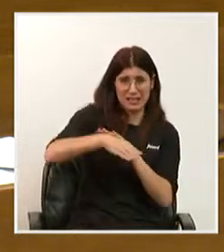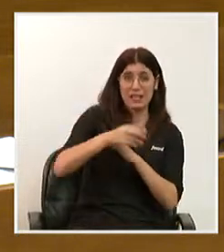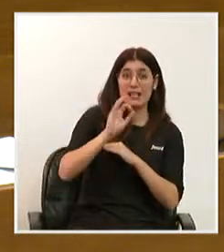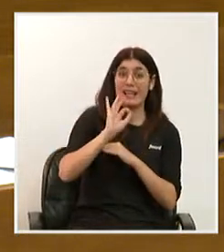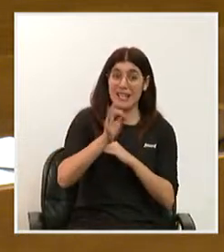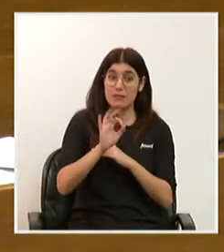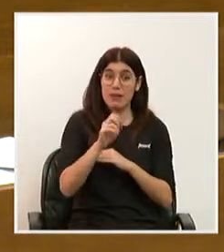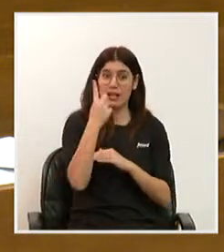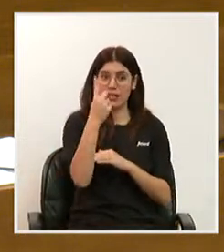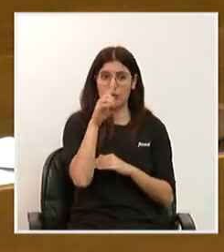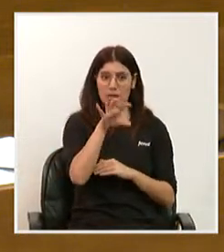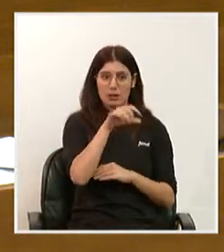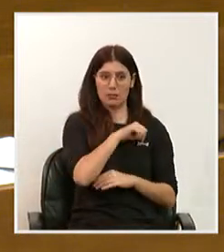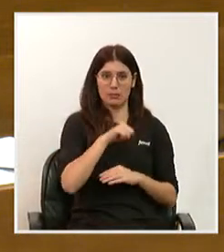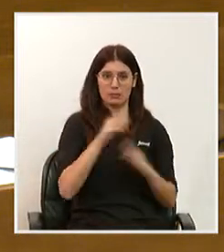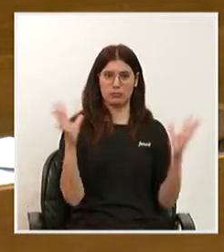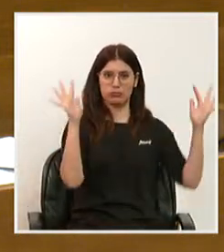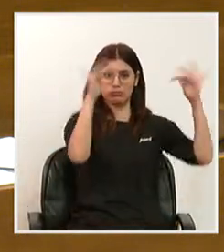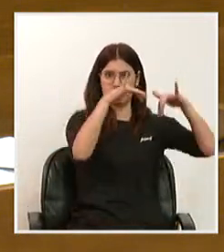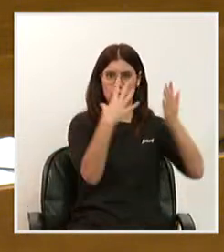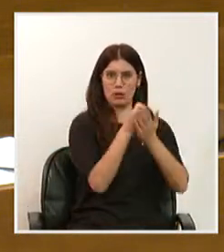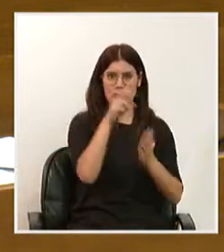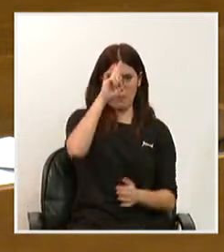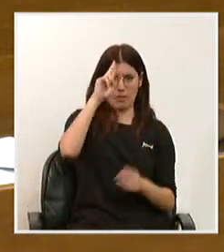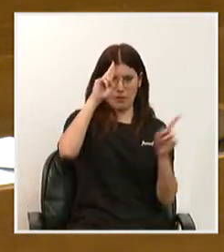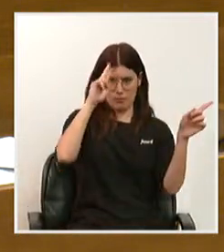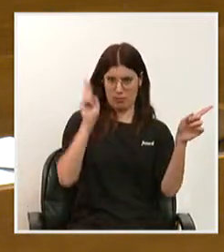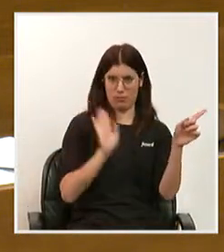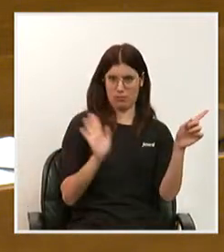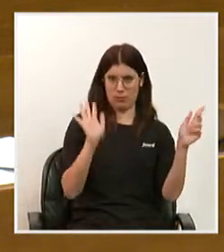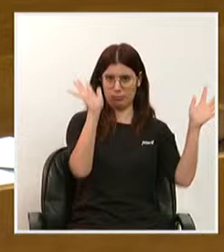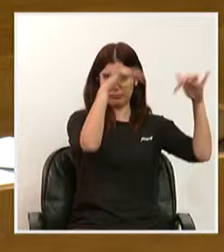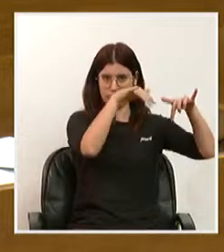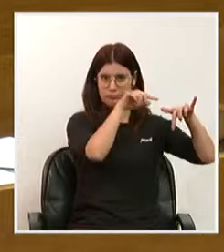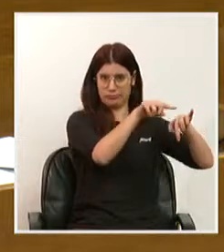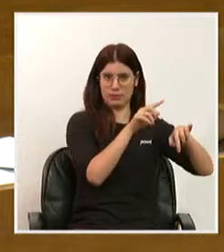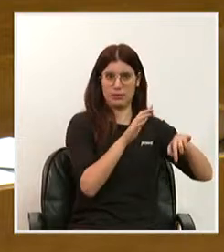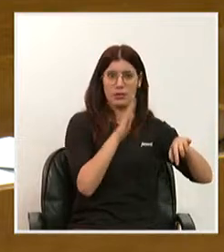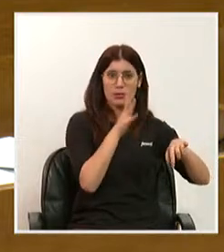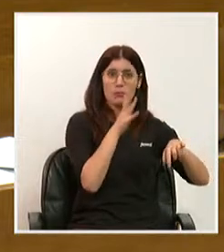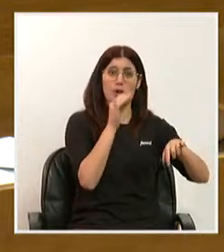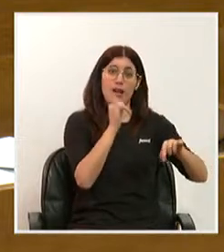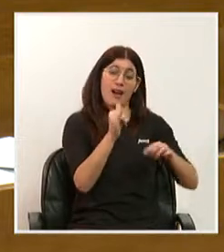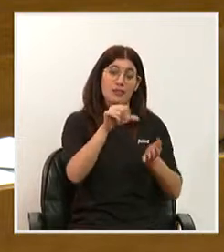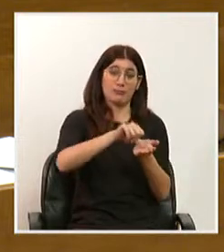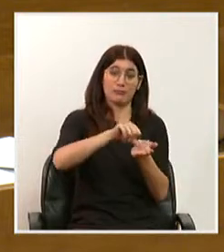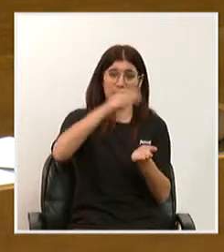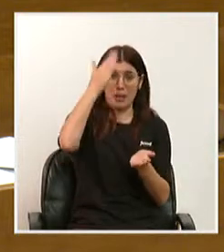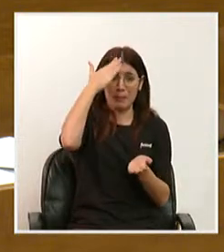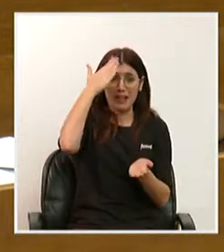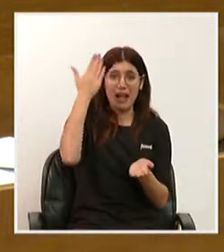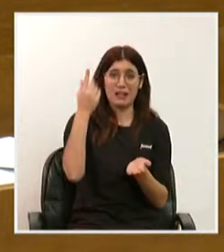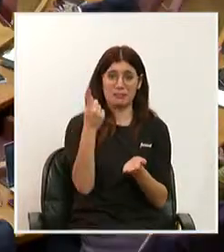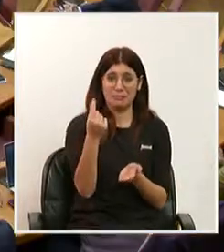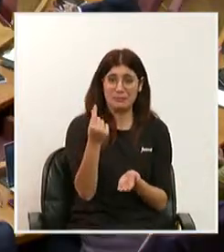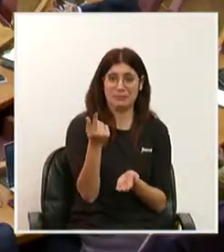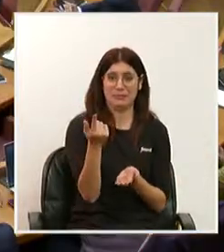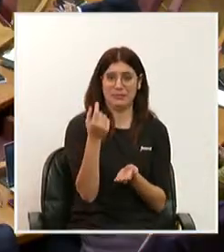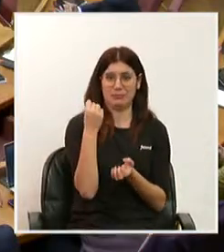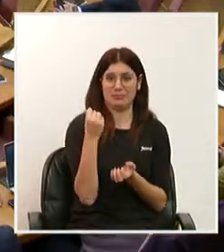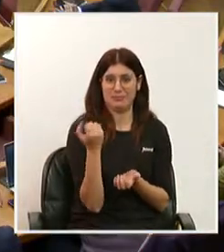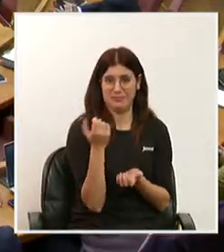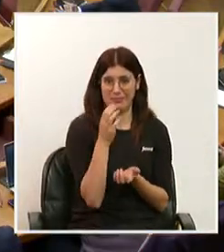comunidad Autónoma que le rep Madrid pero para tres coses tien efect capital y fan